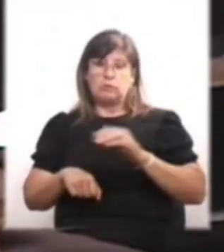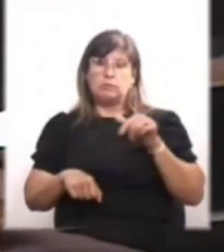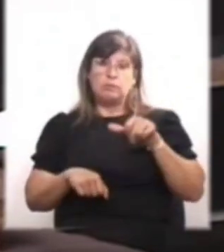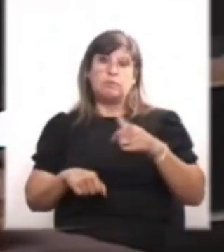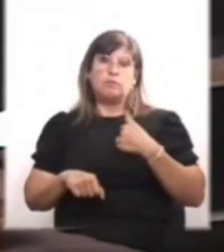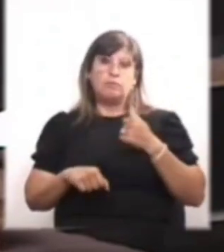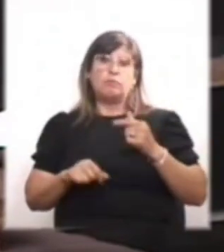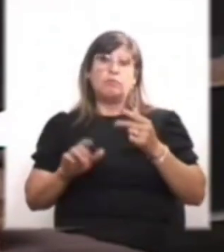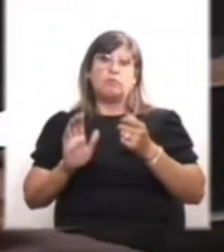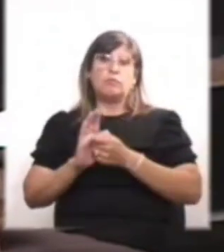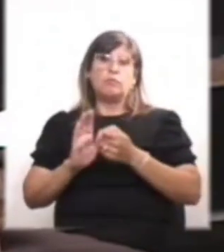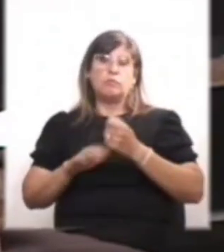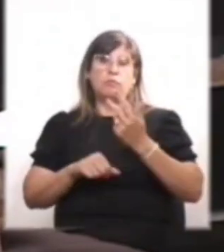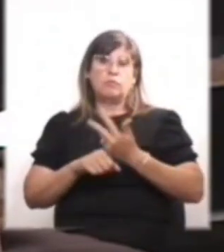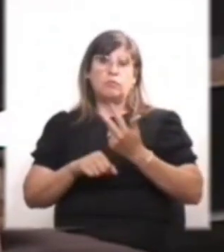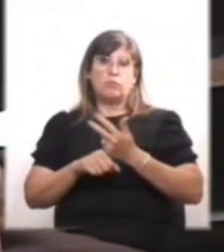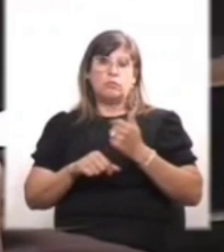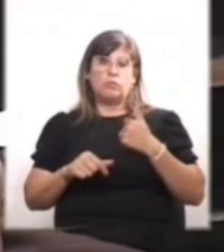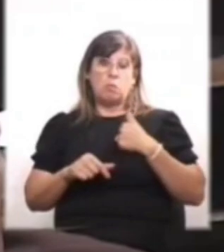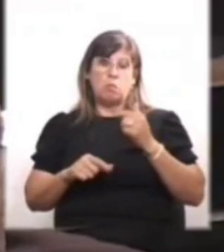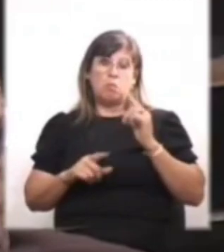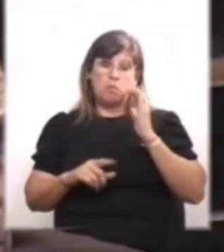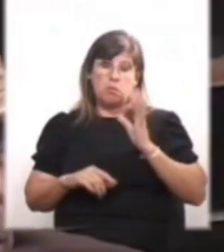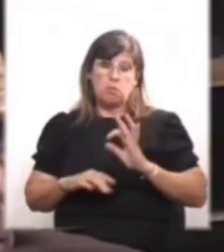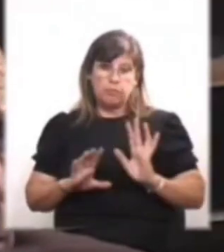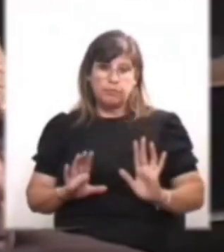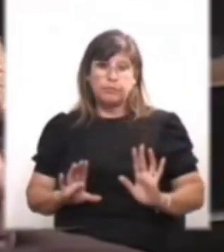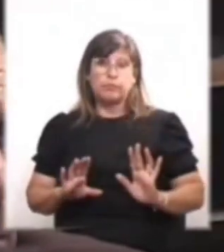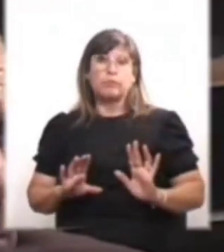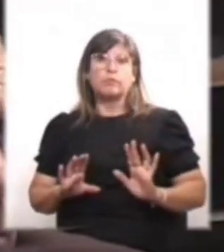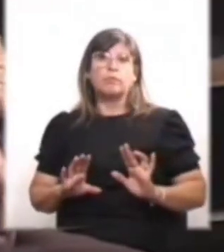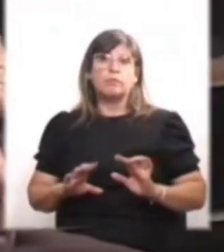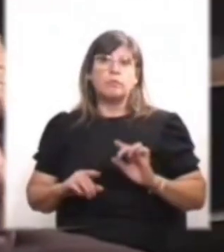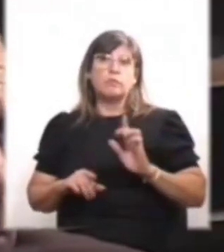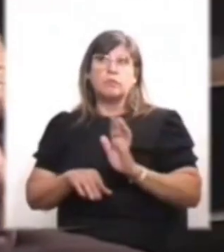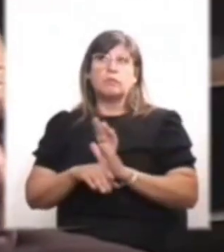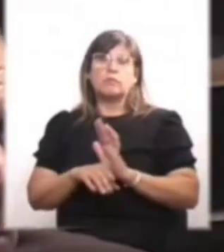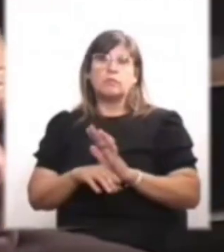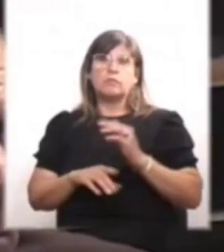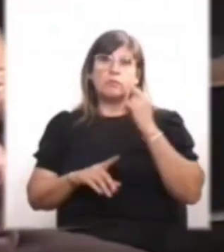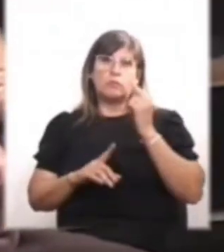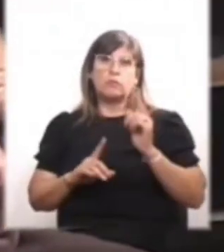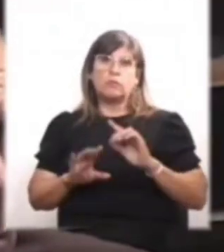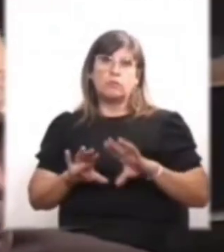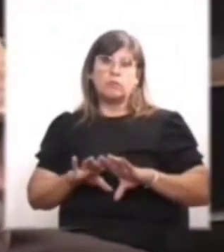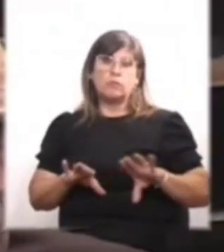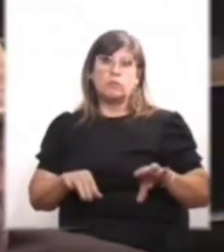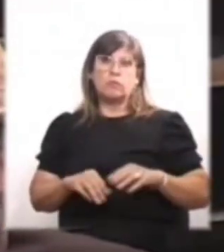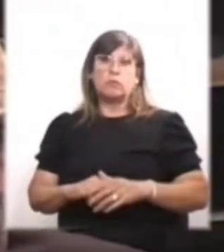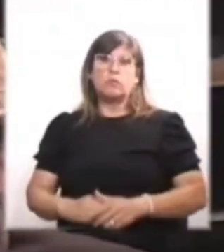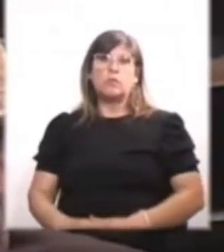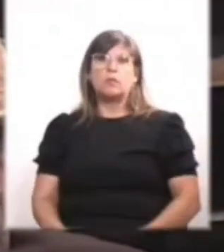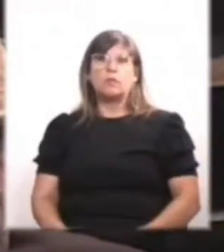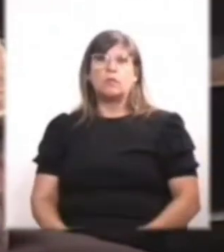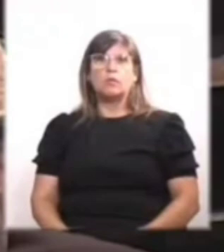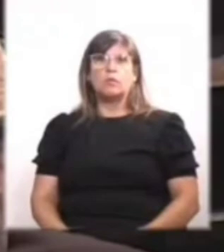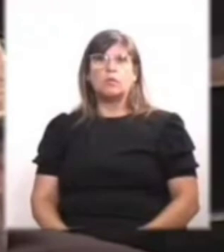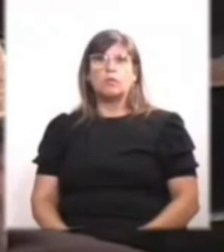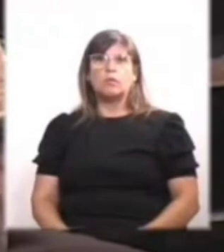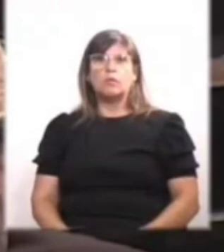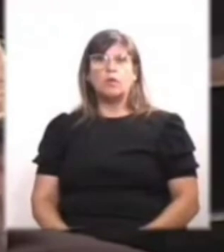Y el artículo tercero, que me parece que es una especie, independientemente de la suerte que tenga el proyecto